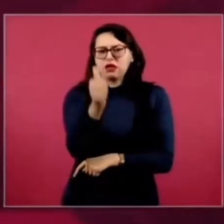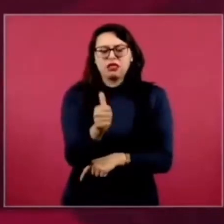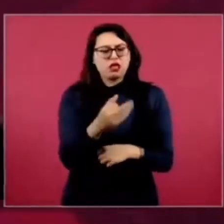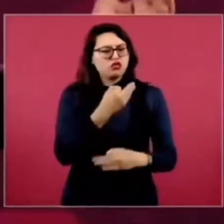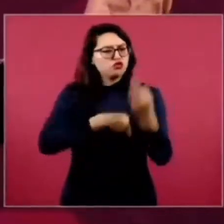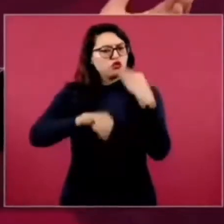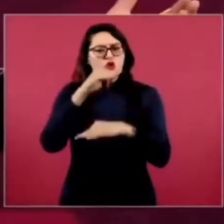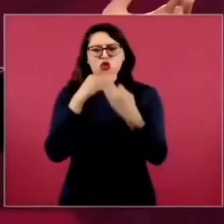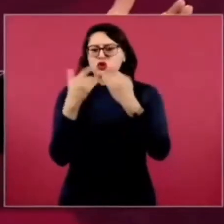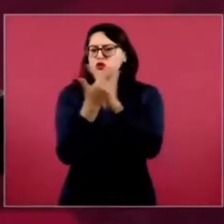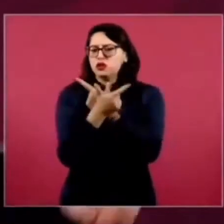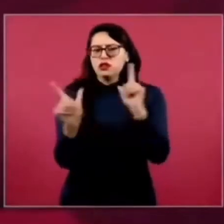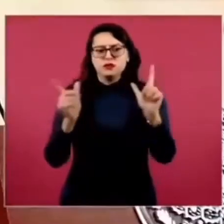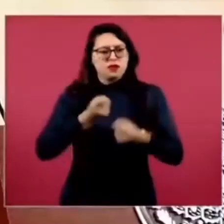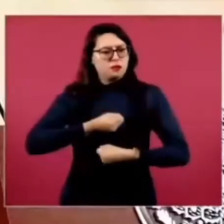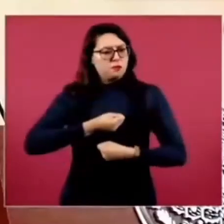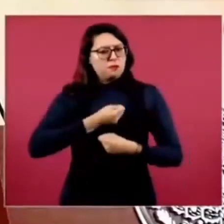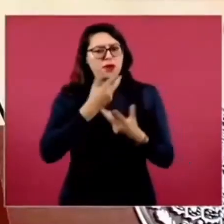con